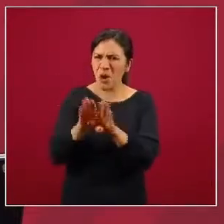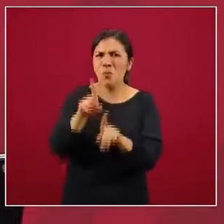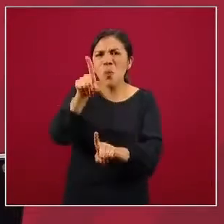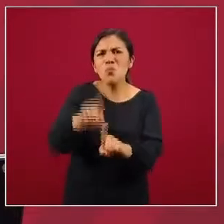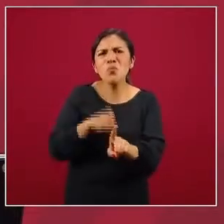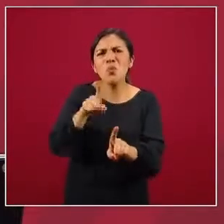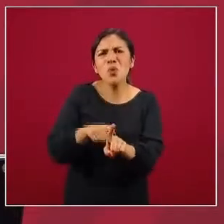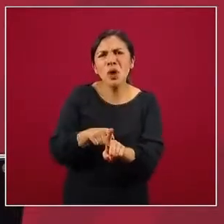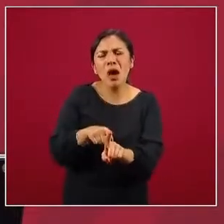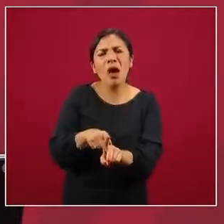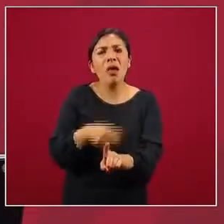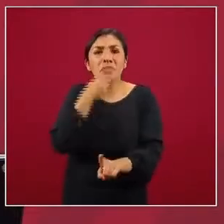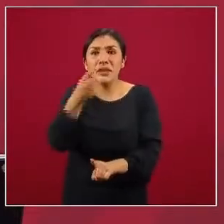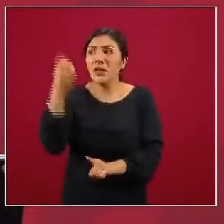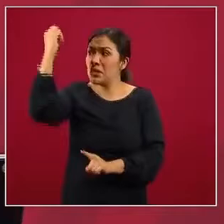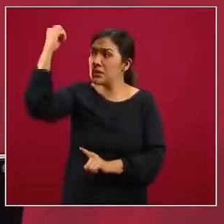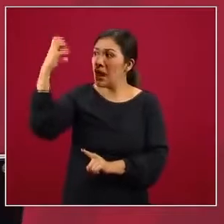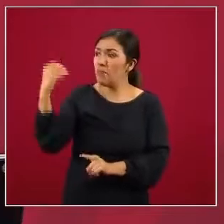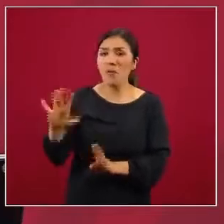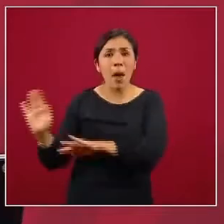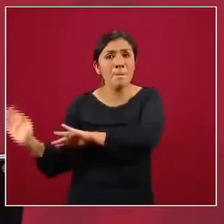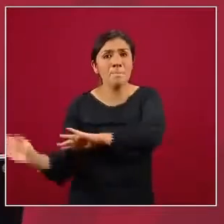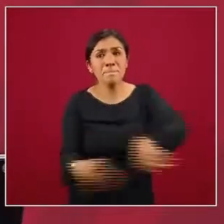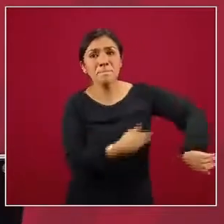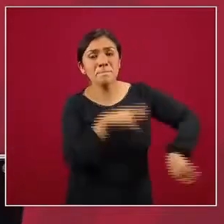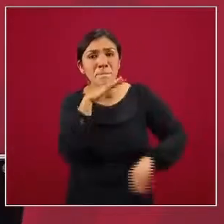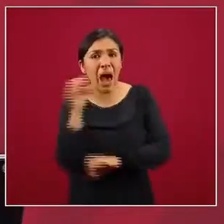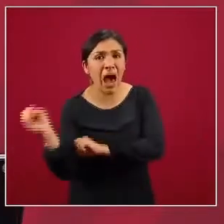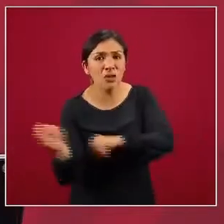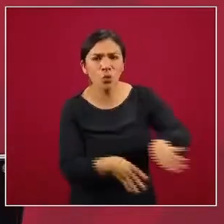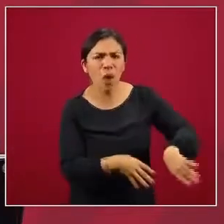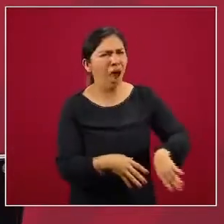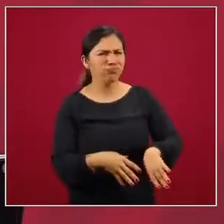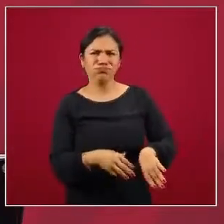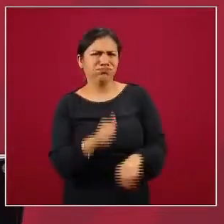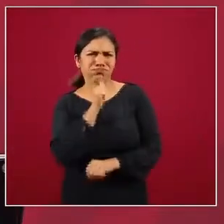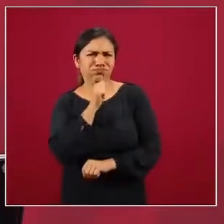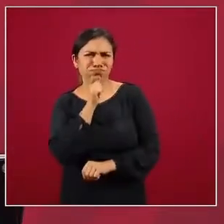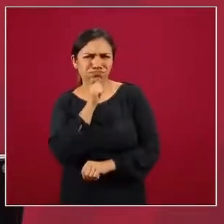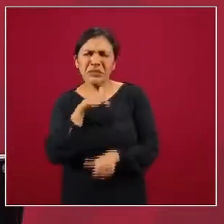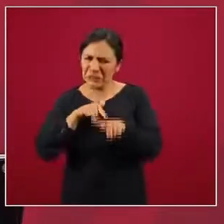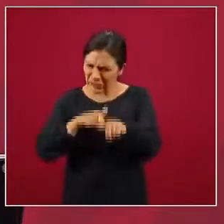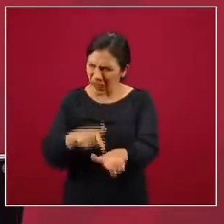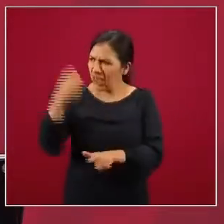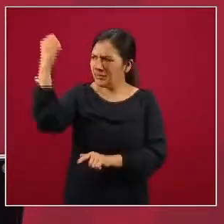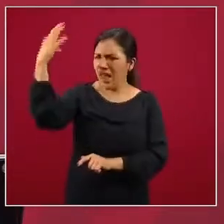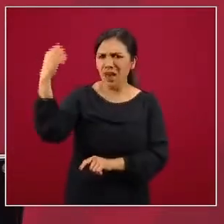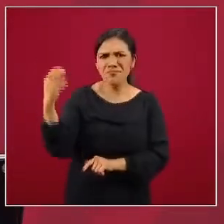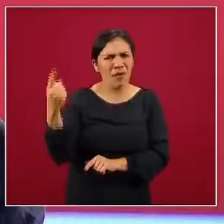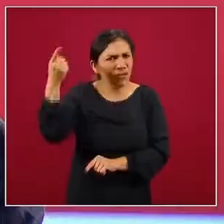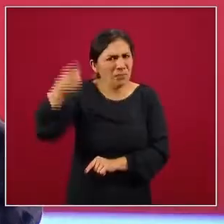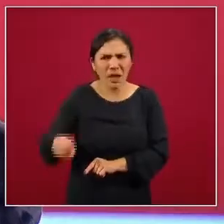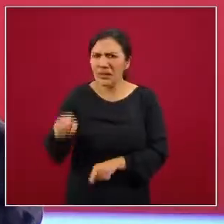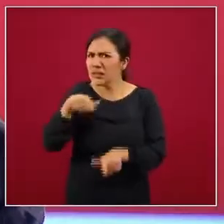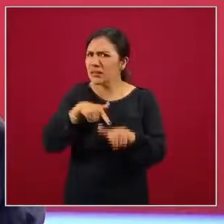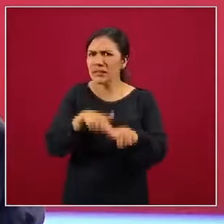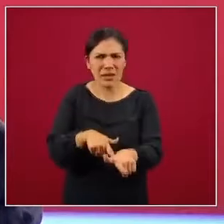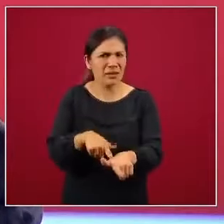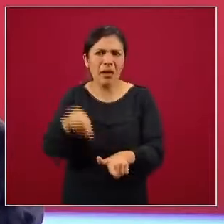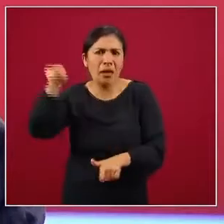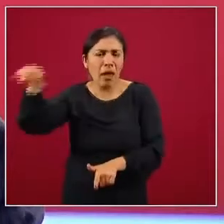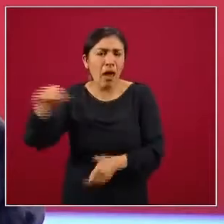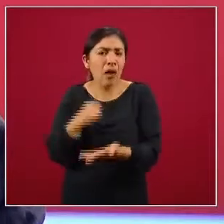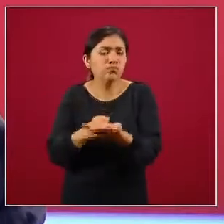que habíamos tirado a la basura el semáforo. No está tirado a la basura, el semáforo sigue vigente, es